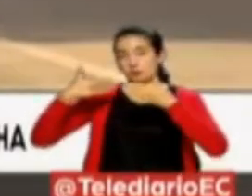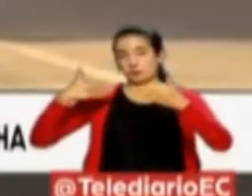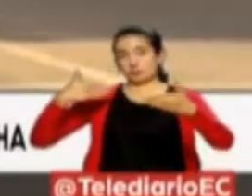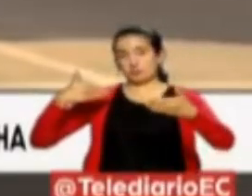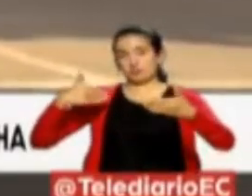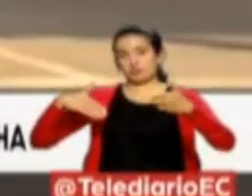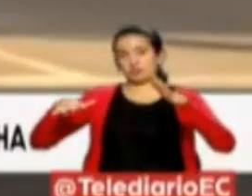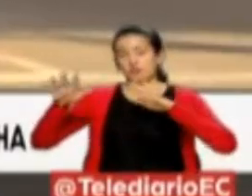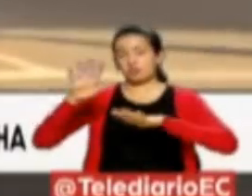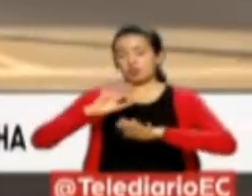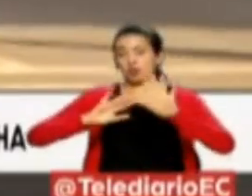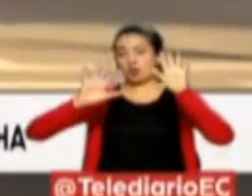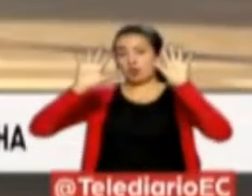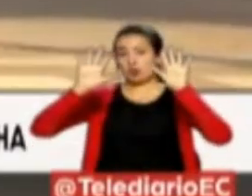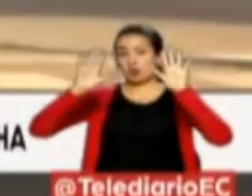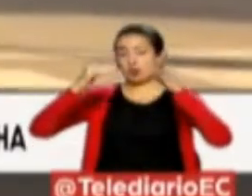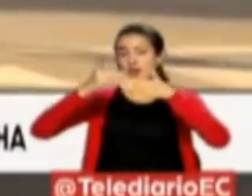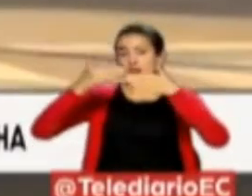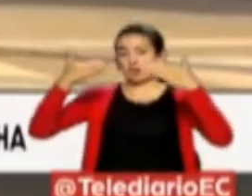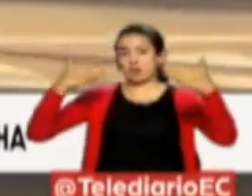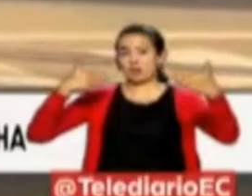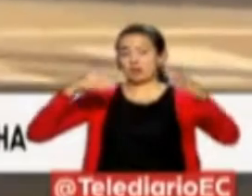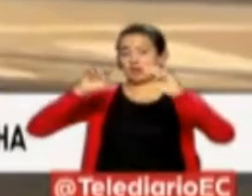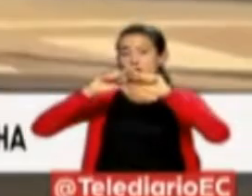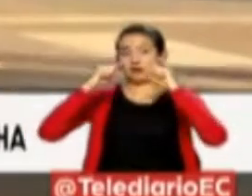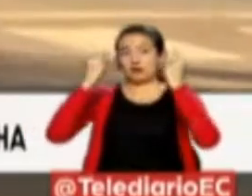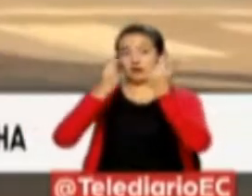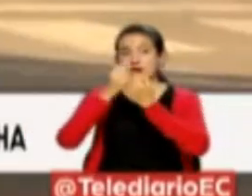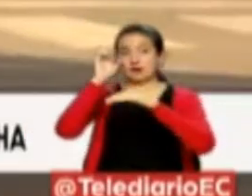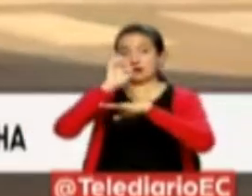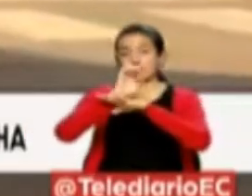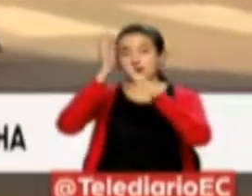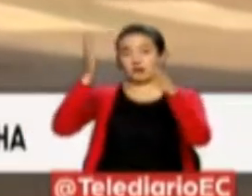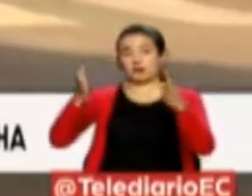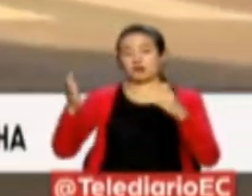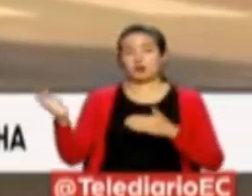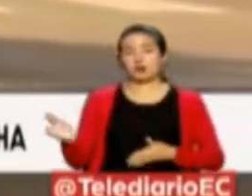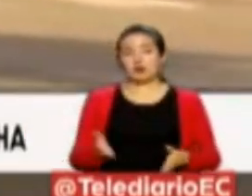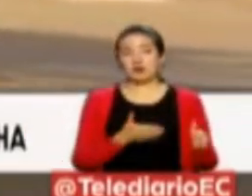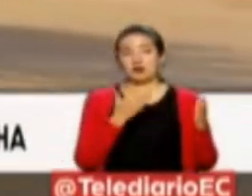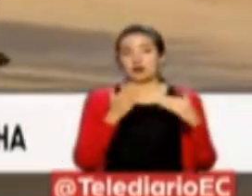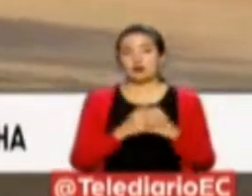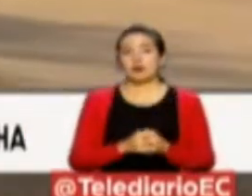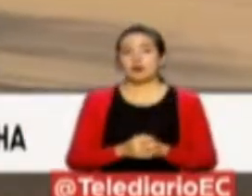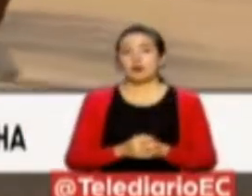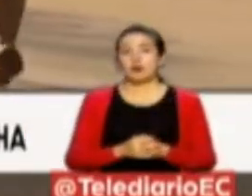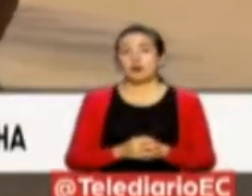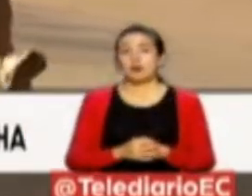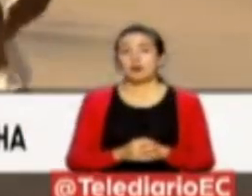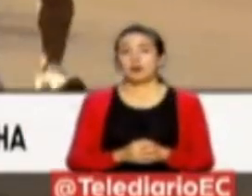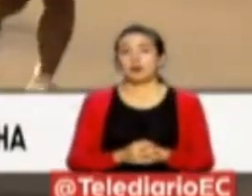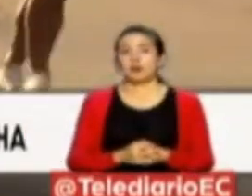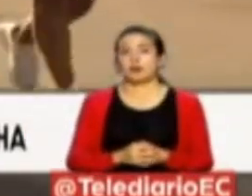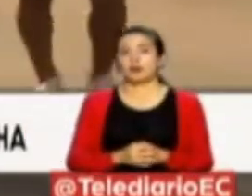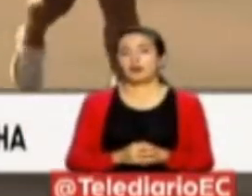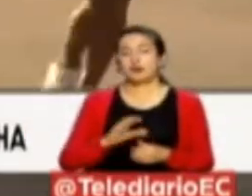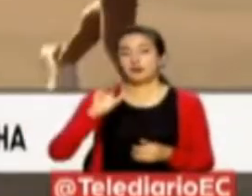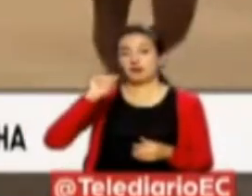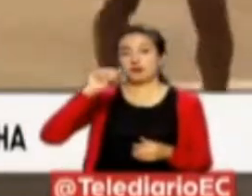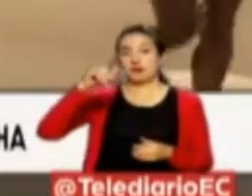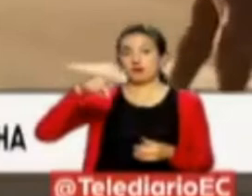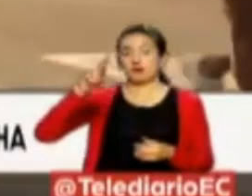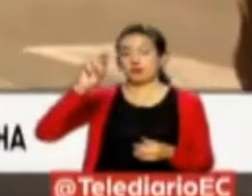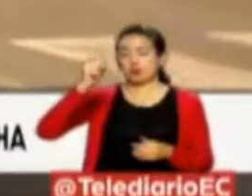metros del otro pelotón donde van los dos ecuatorial están mejor informados si es que allí están andrés y